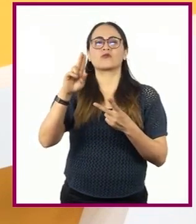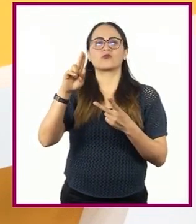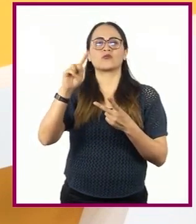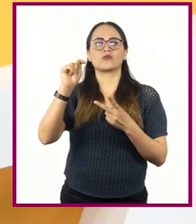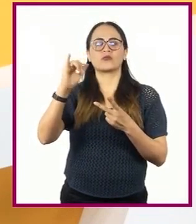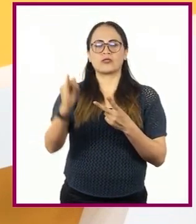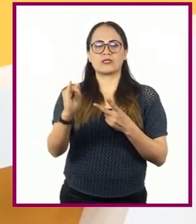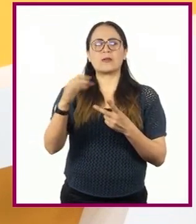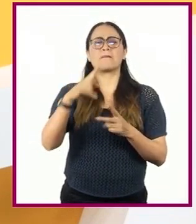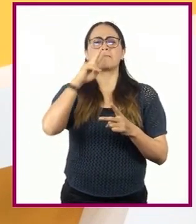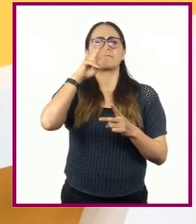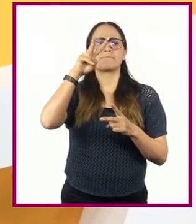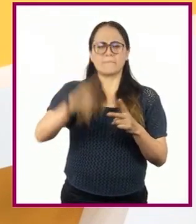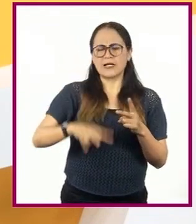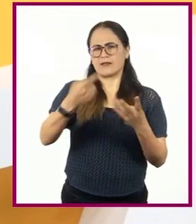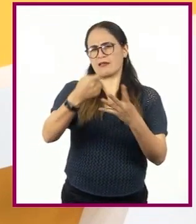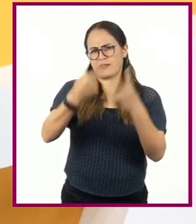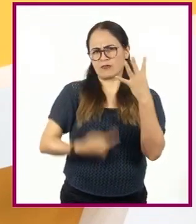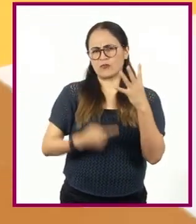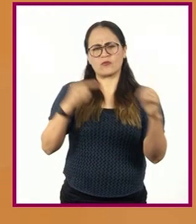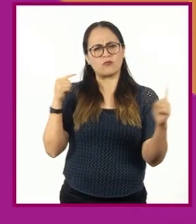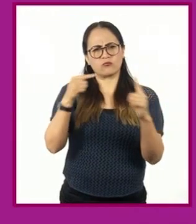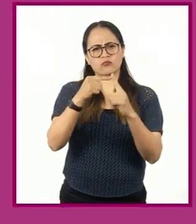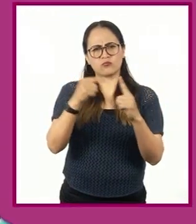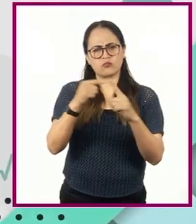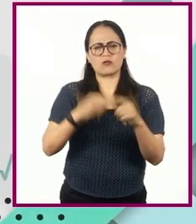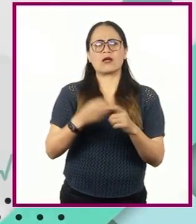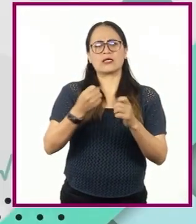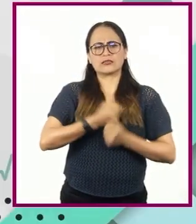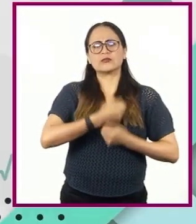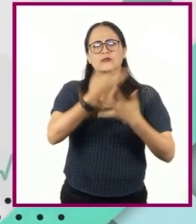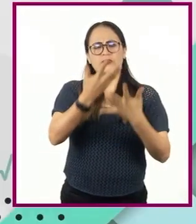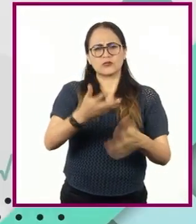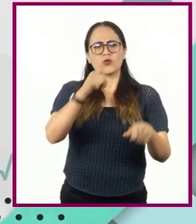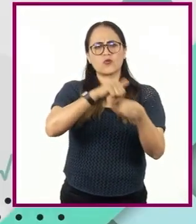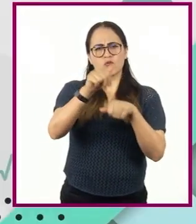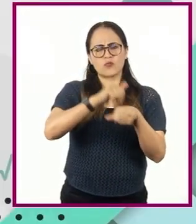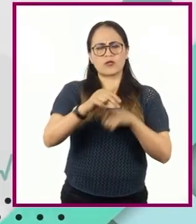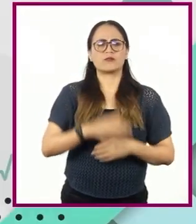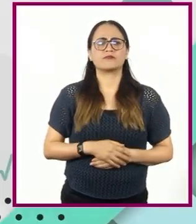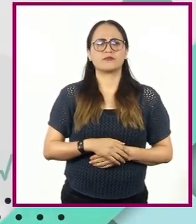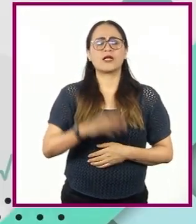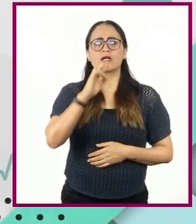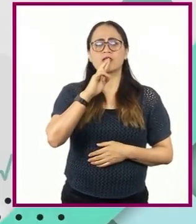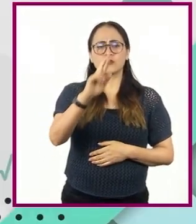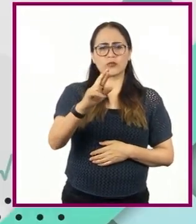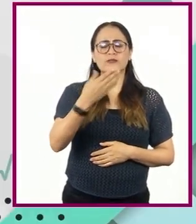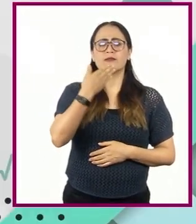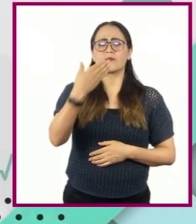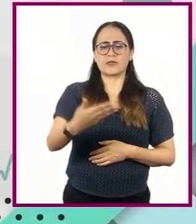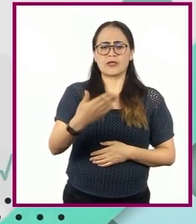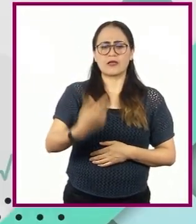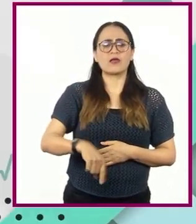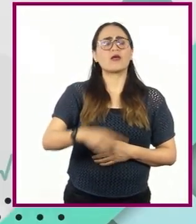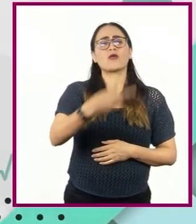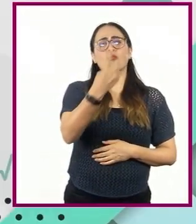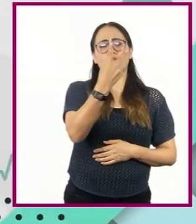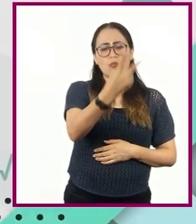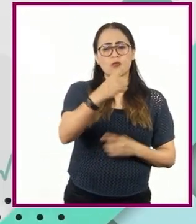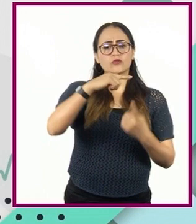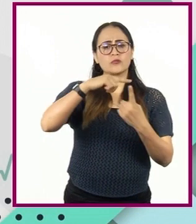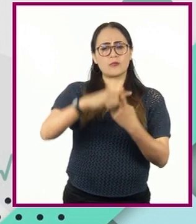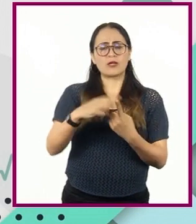del resultado de la siguiente oración numérica. ¿Cuál es el resultado correcto de 2 más 3 por